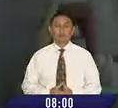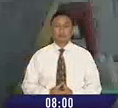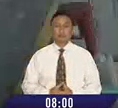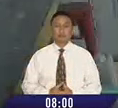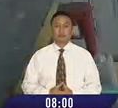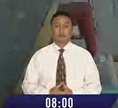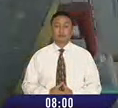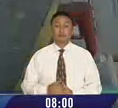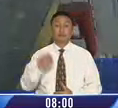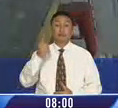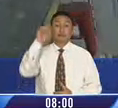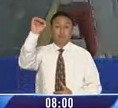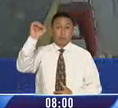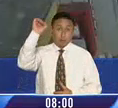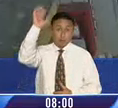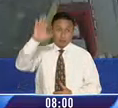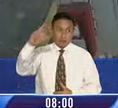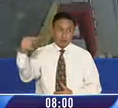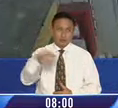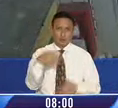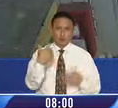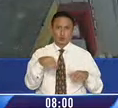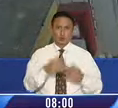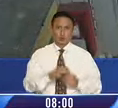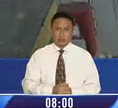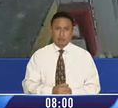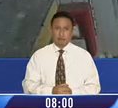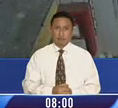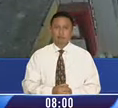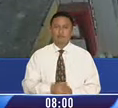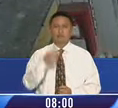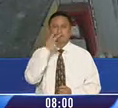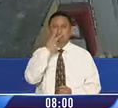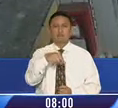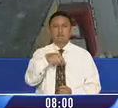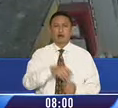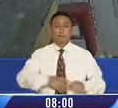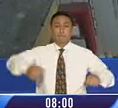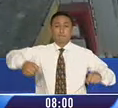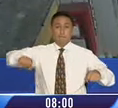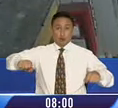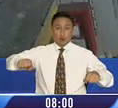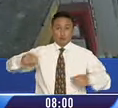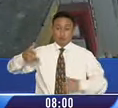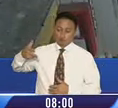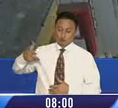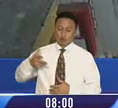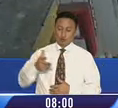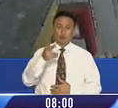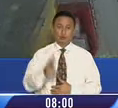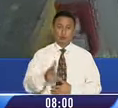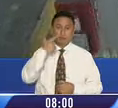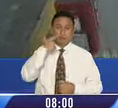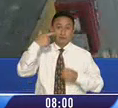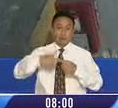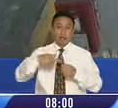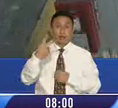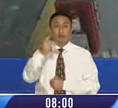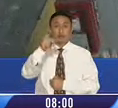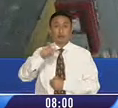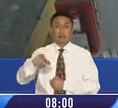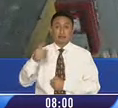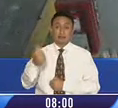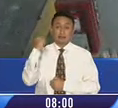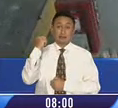El primer video que registra el violento hecho es este, donde se observa cómo esta moto llega a una gasolinera con dos ocupantes. De la parte